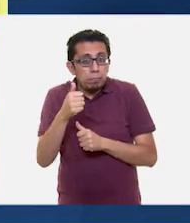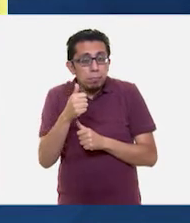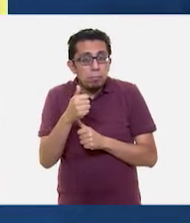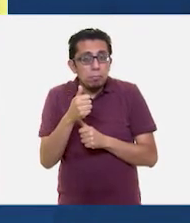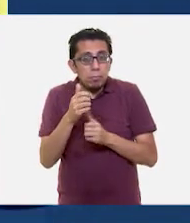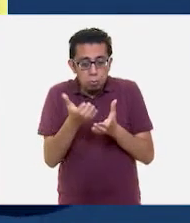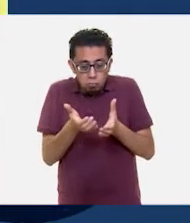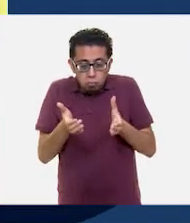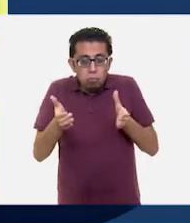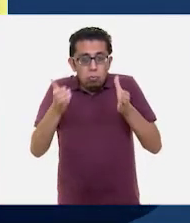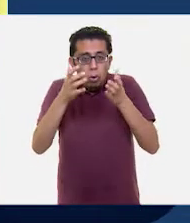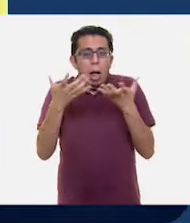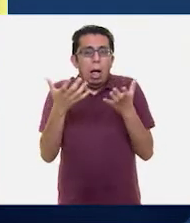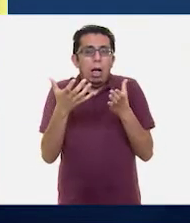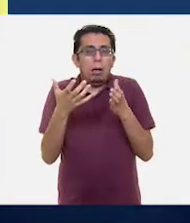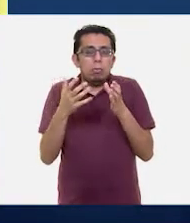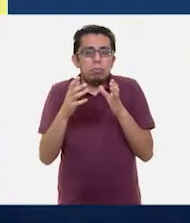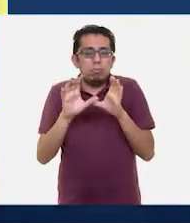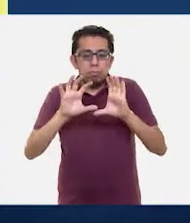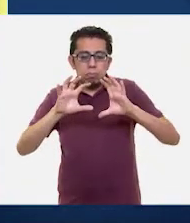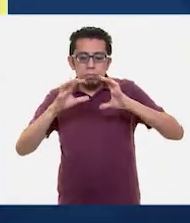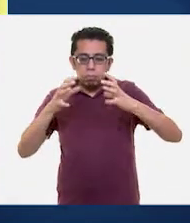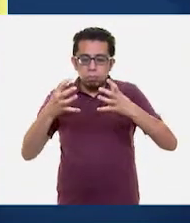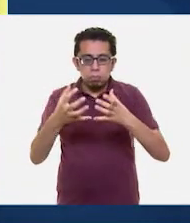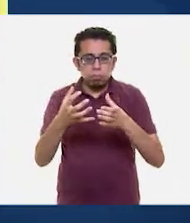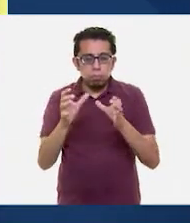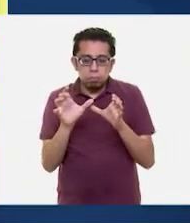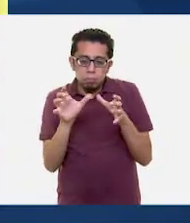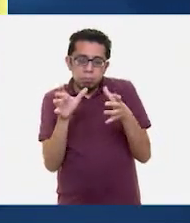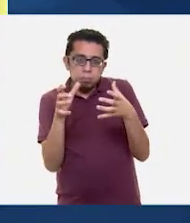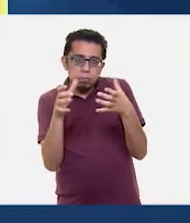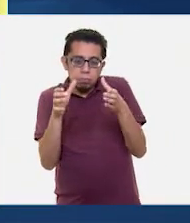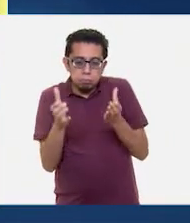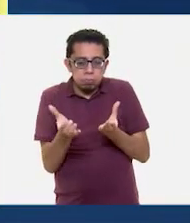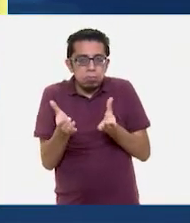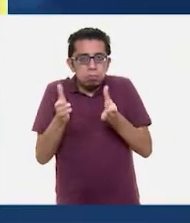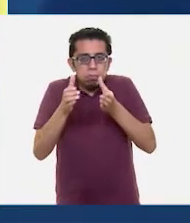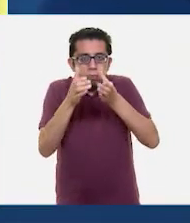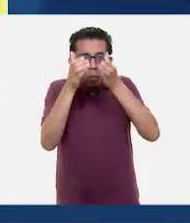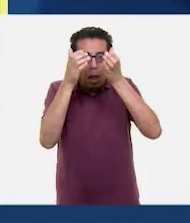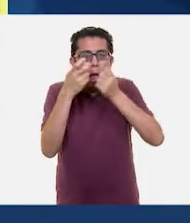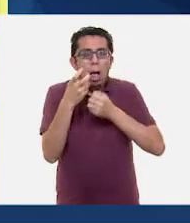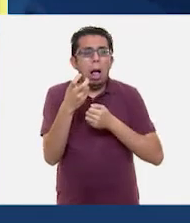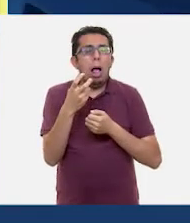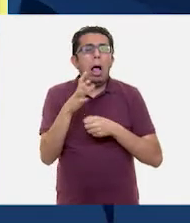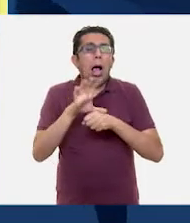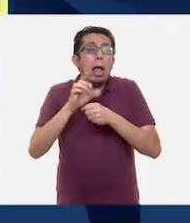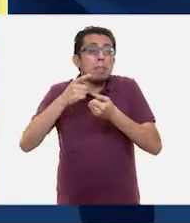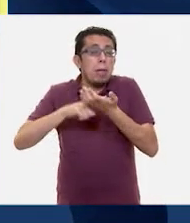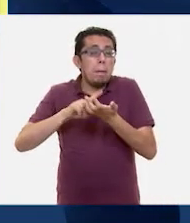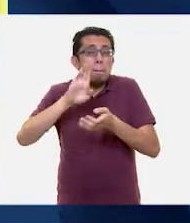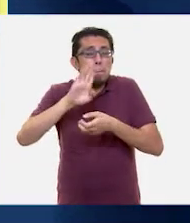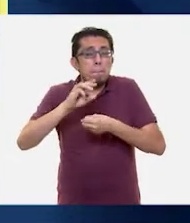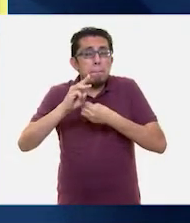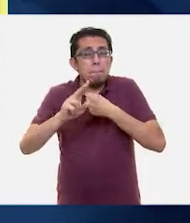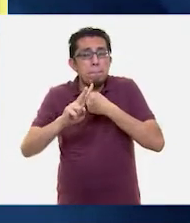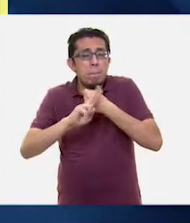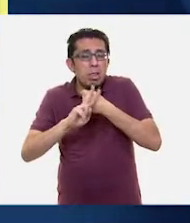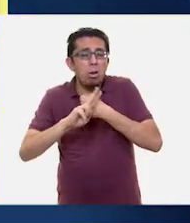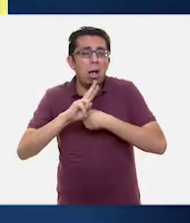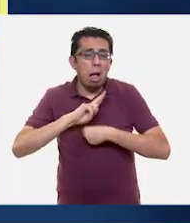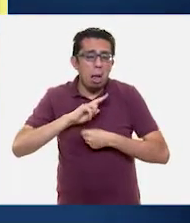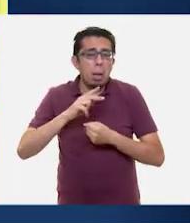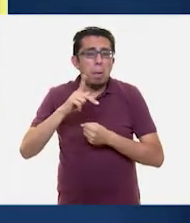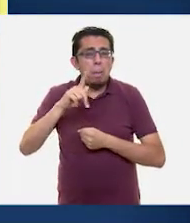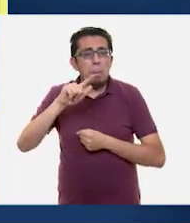a mano en un torno. Su terminación de vidriado contiene estaño y plomo y se fabrica